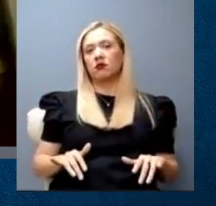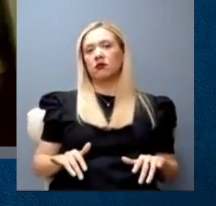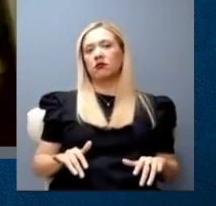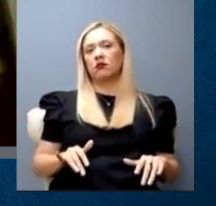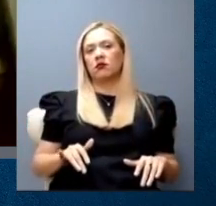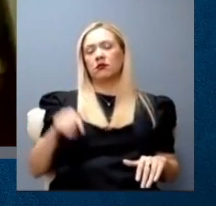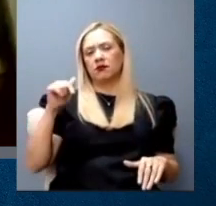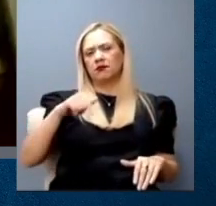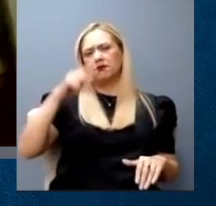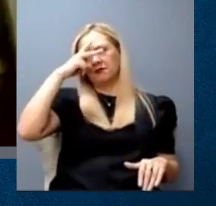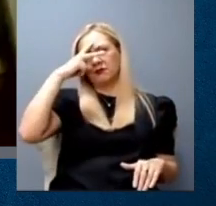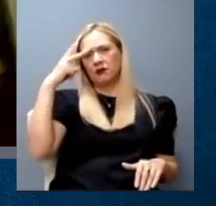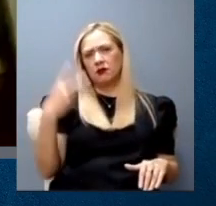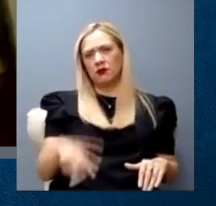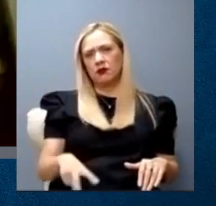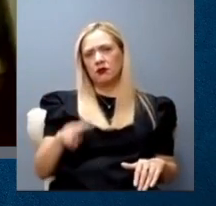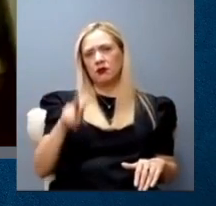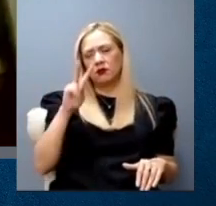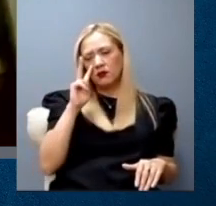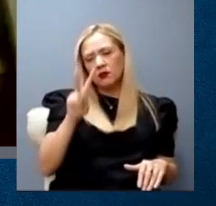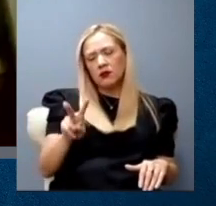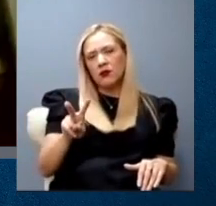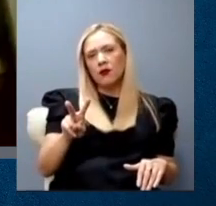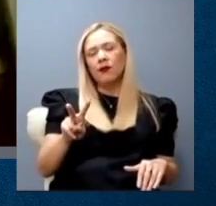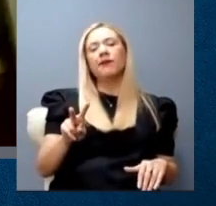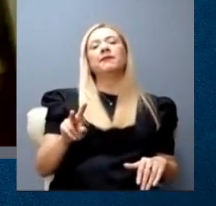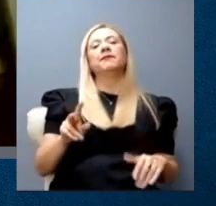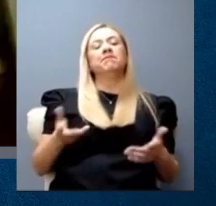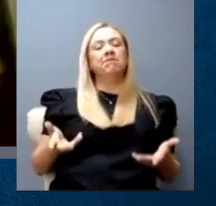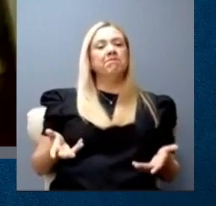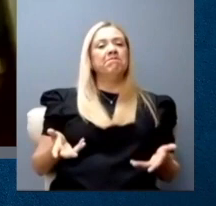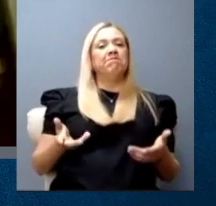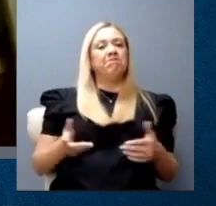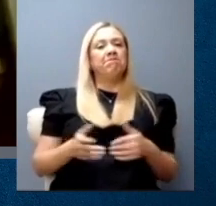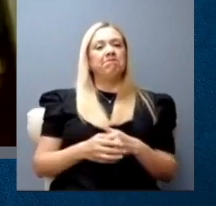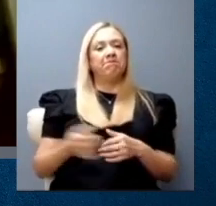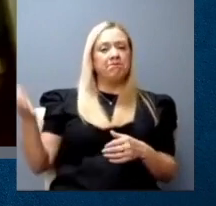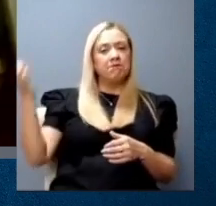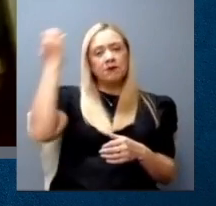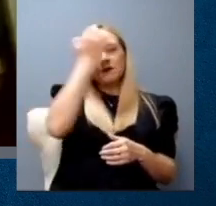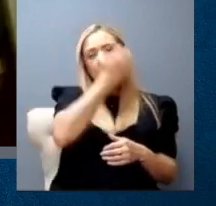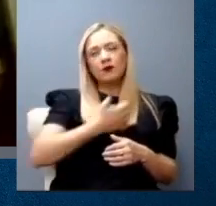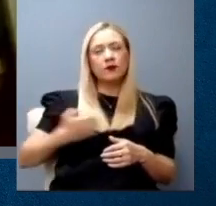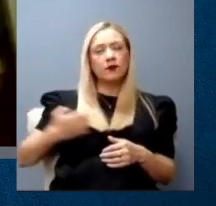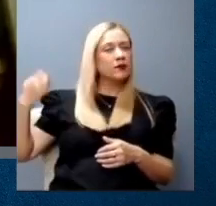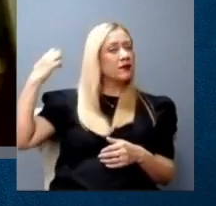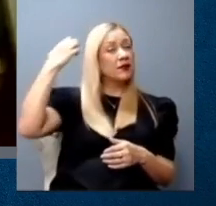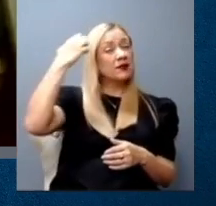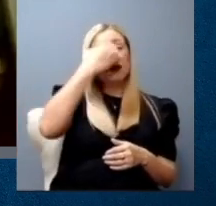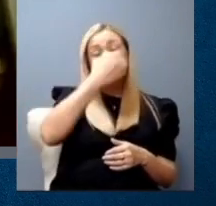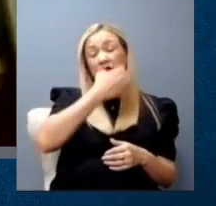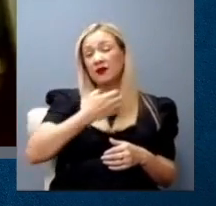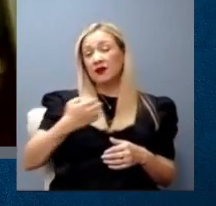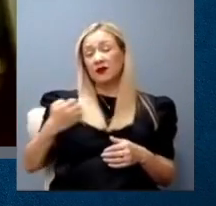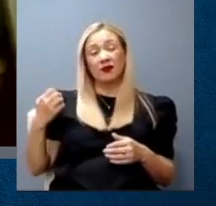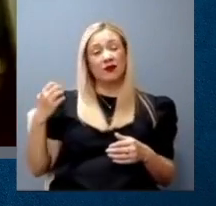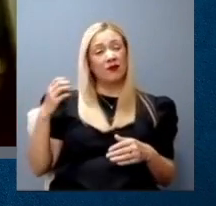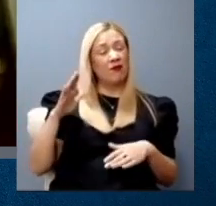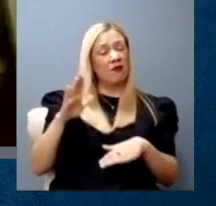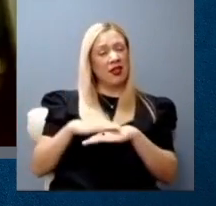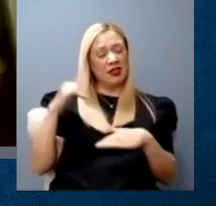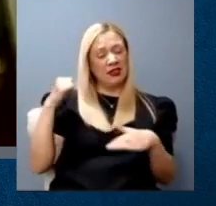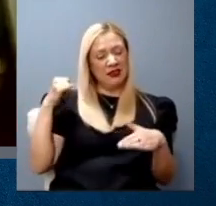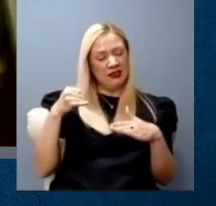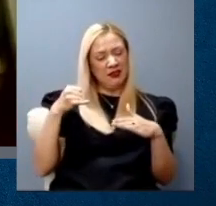con México, podemos concluir de que se trata de una evaluación muy aguda de